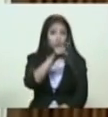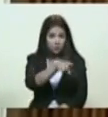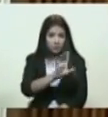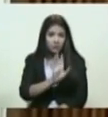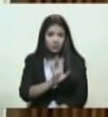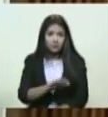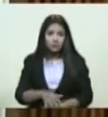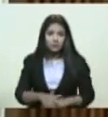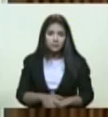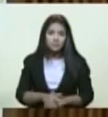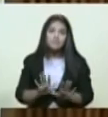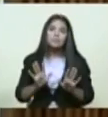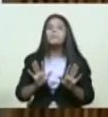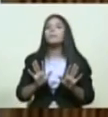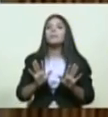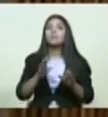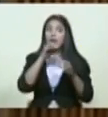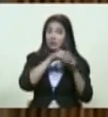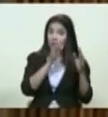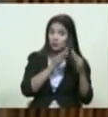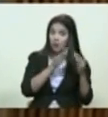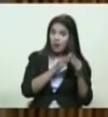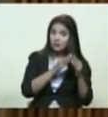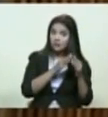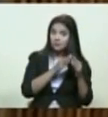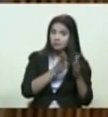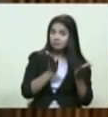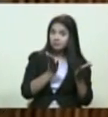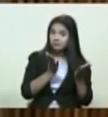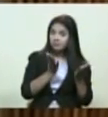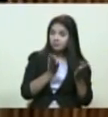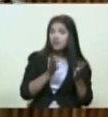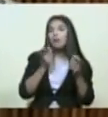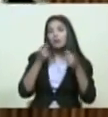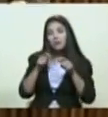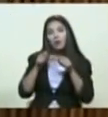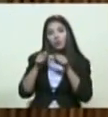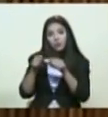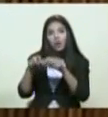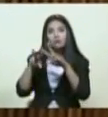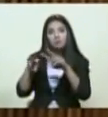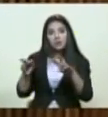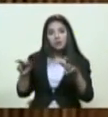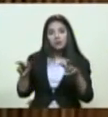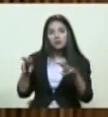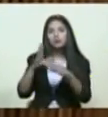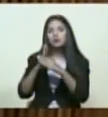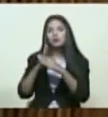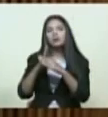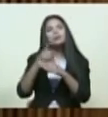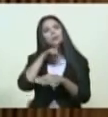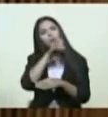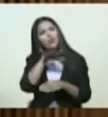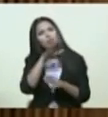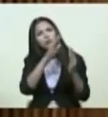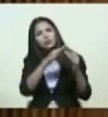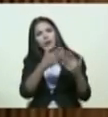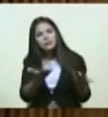Te repregunto. Bueno, ya dije. ¿Desde su casa? Que va a tratar de continuar esas investigaciones, incluyendo acudiendo a instancias internacionales. Pero te pregunto, ¿desde su casa?